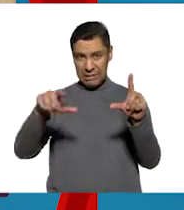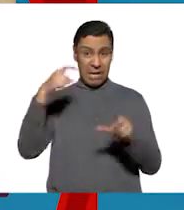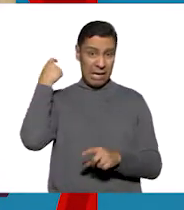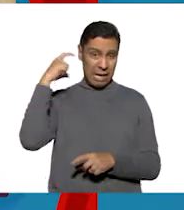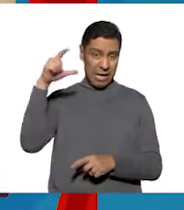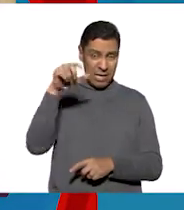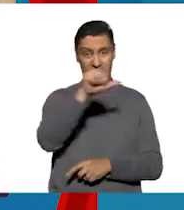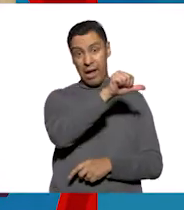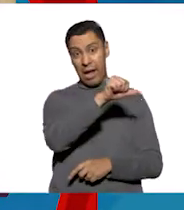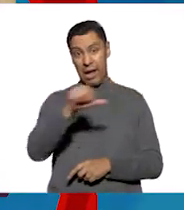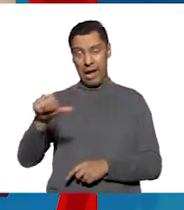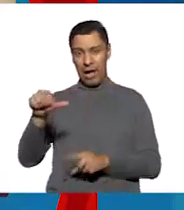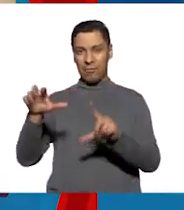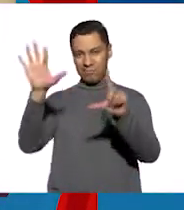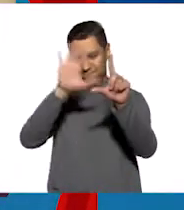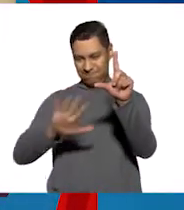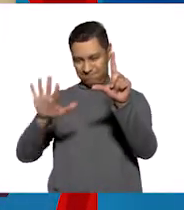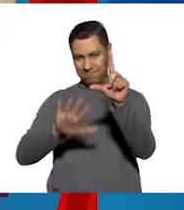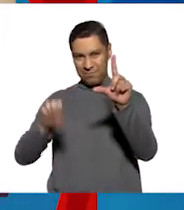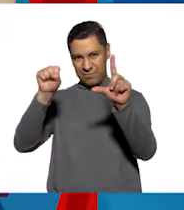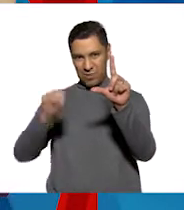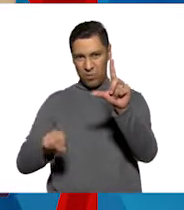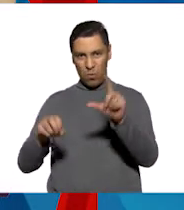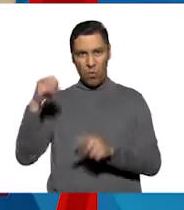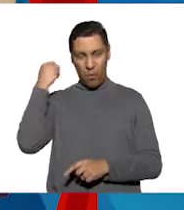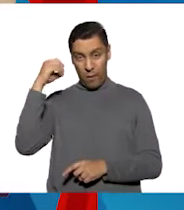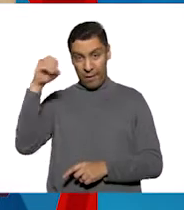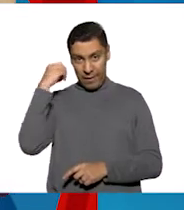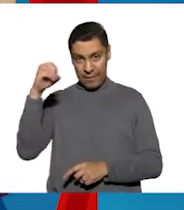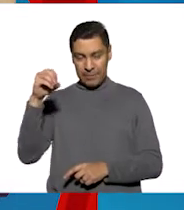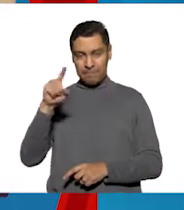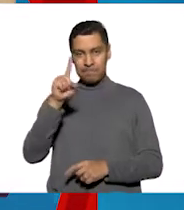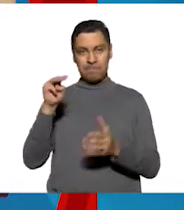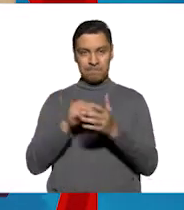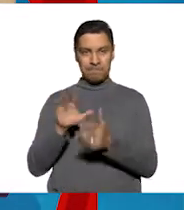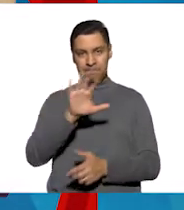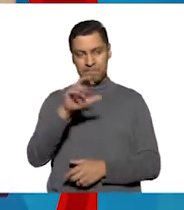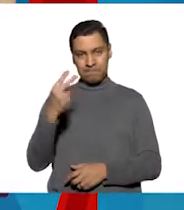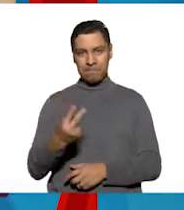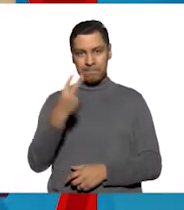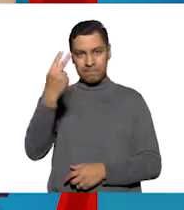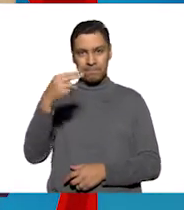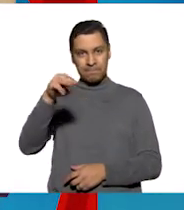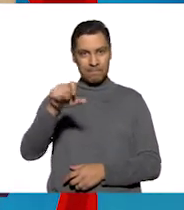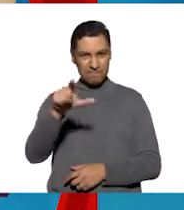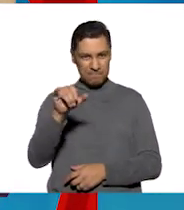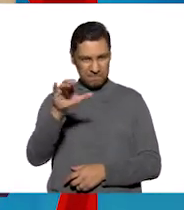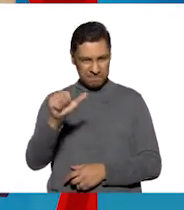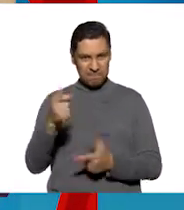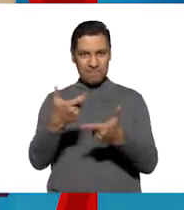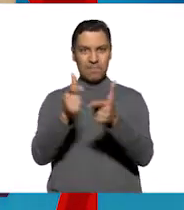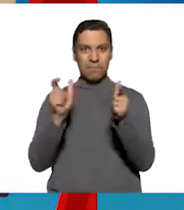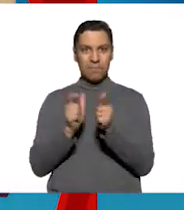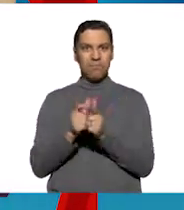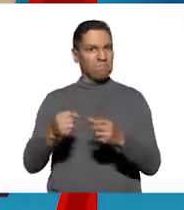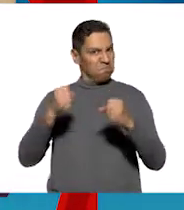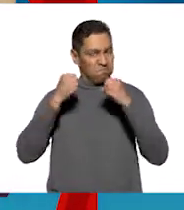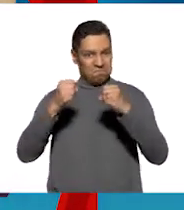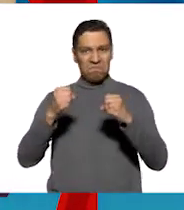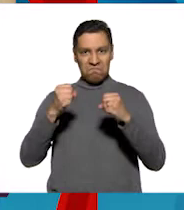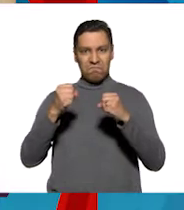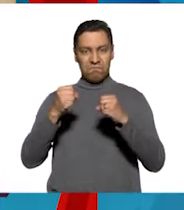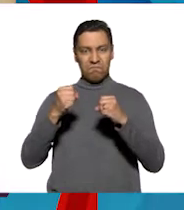hasta Oaxaca. En 1502, el poder mexica comenzó a consolidarse y se encontraba en